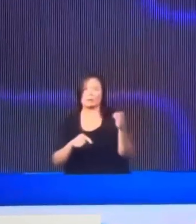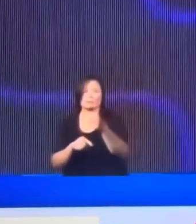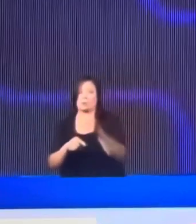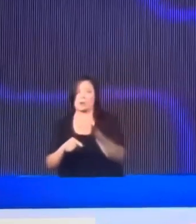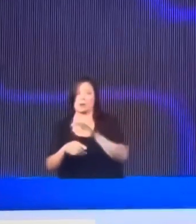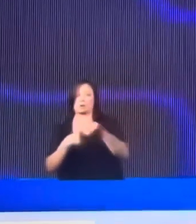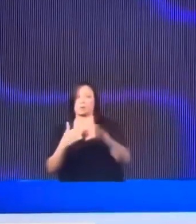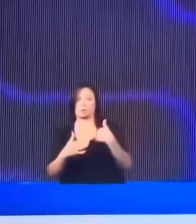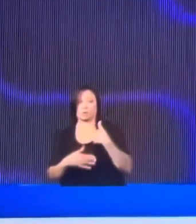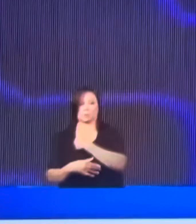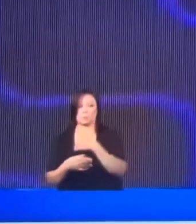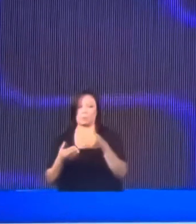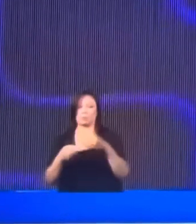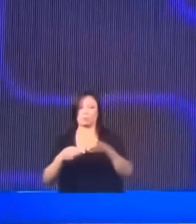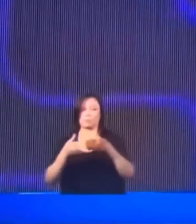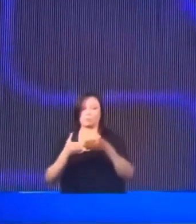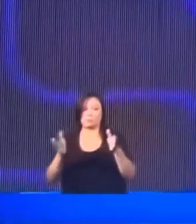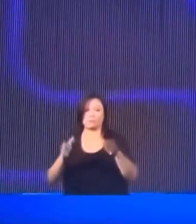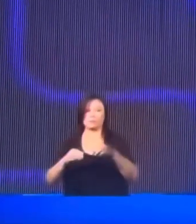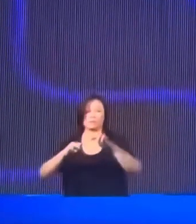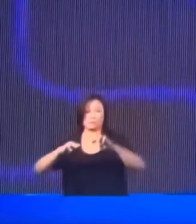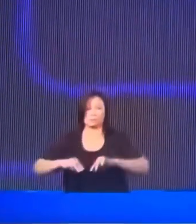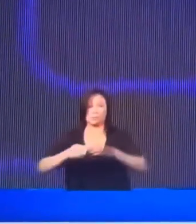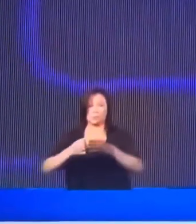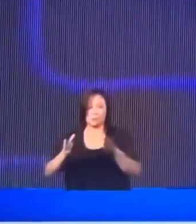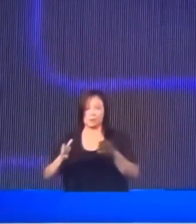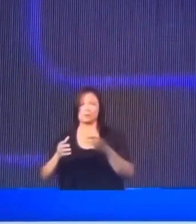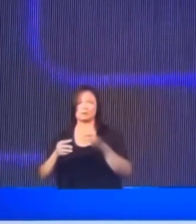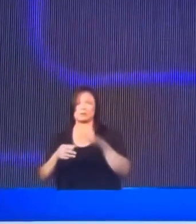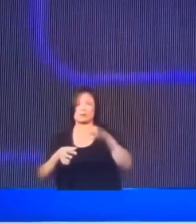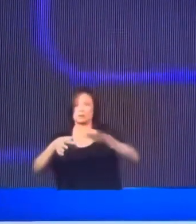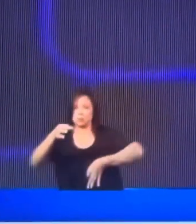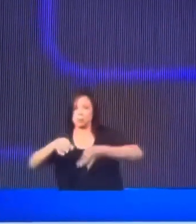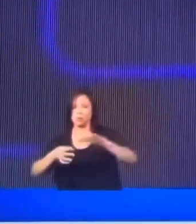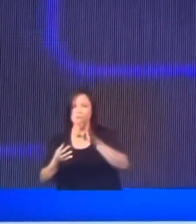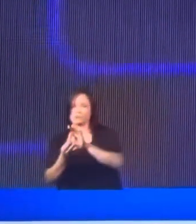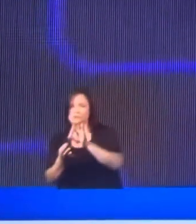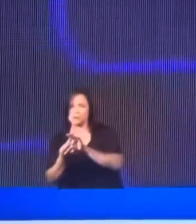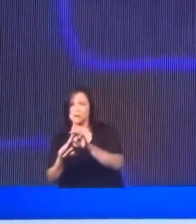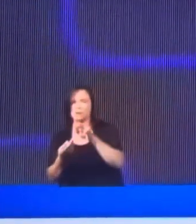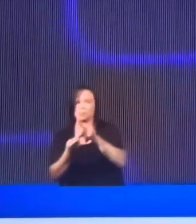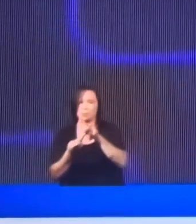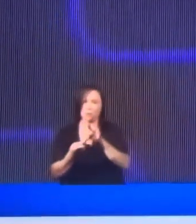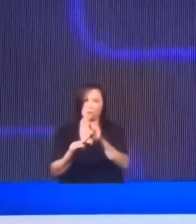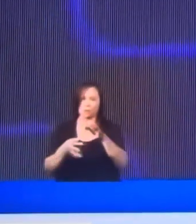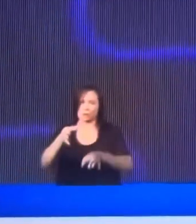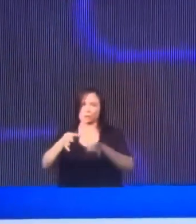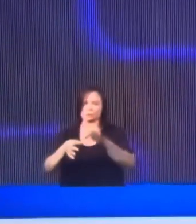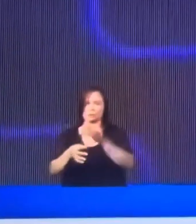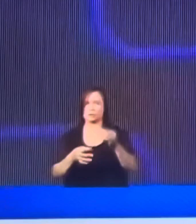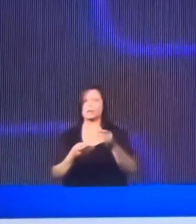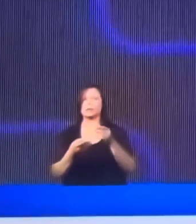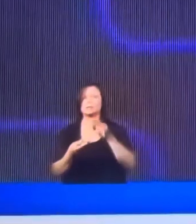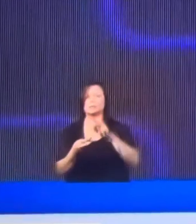más hay que ver quiénes fueron los procuradores, o sea, solo hay que ver eso, no hay que ver otra cosa.